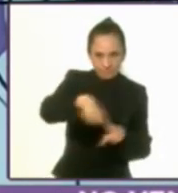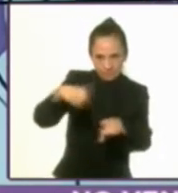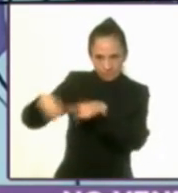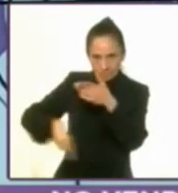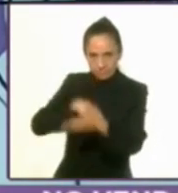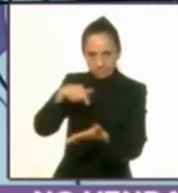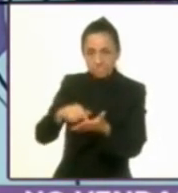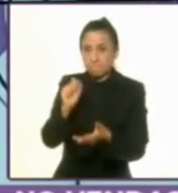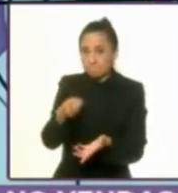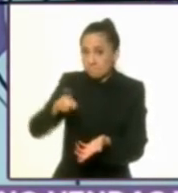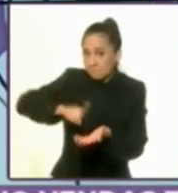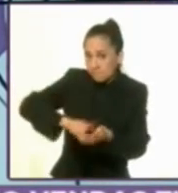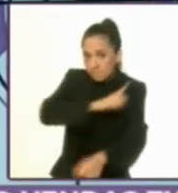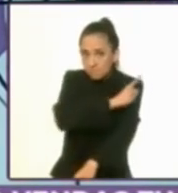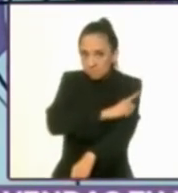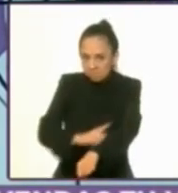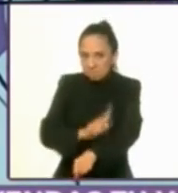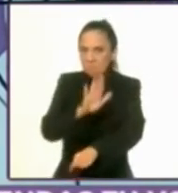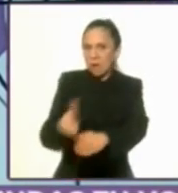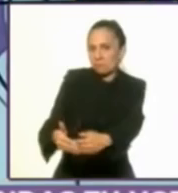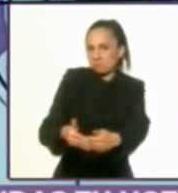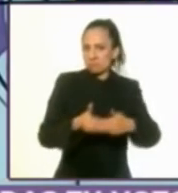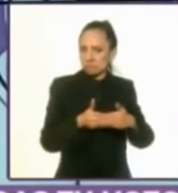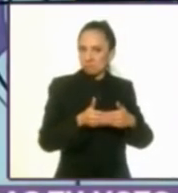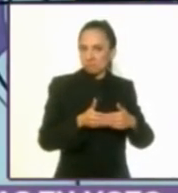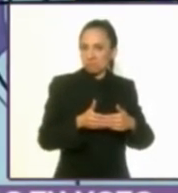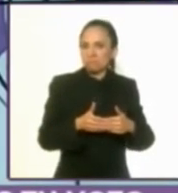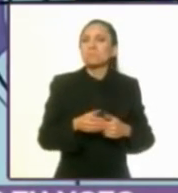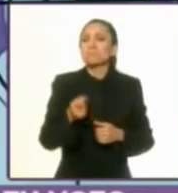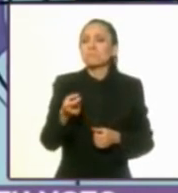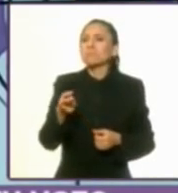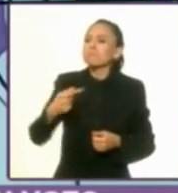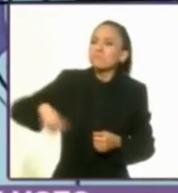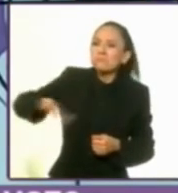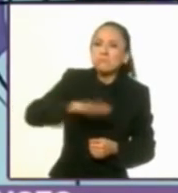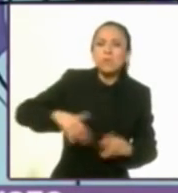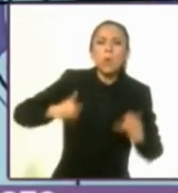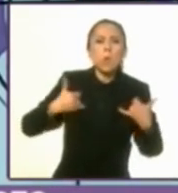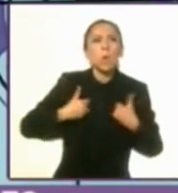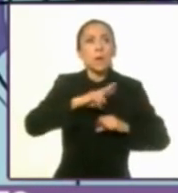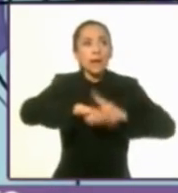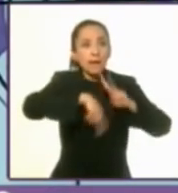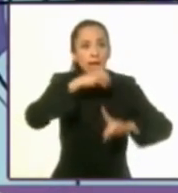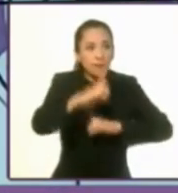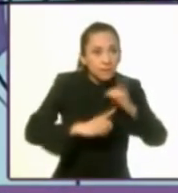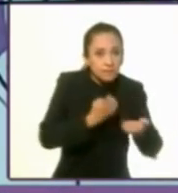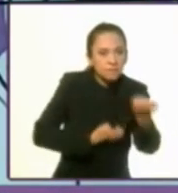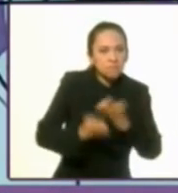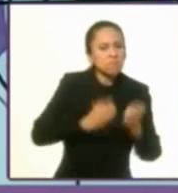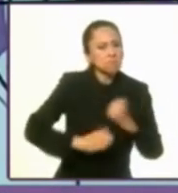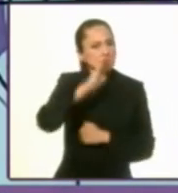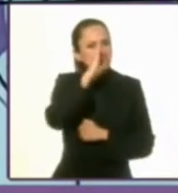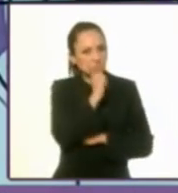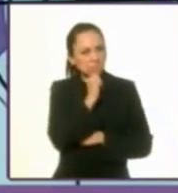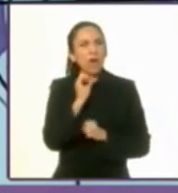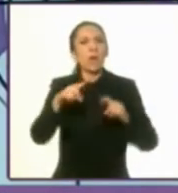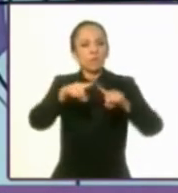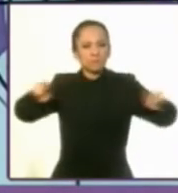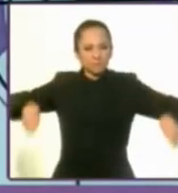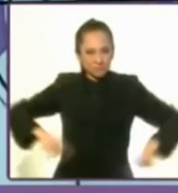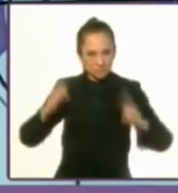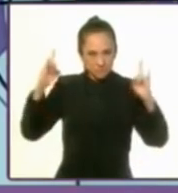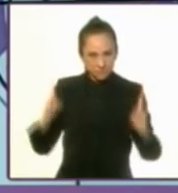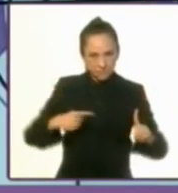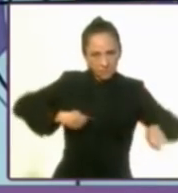tienen estos centros los jóvenes no pueden ir a hacer ejercicio no pueden tener canchas de fútbol libres